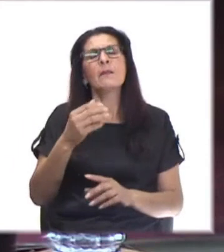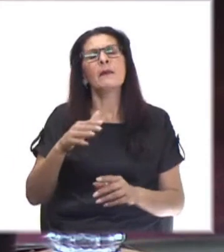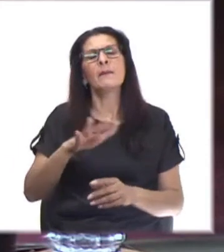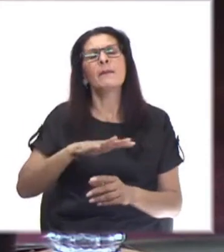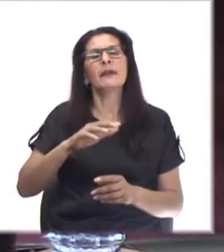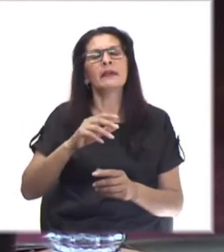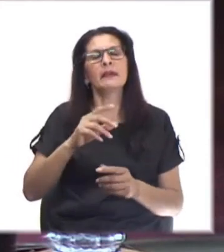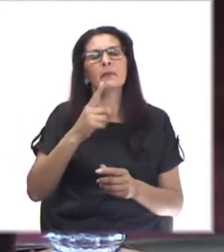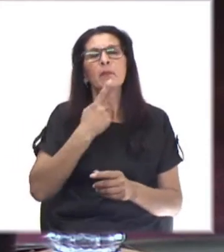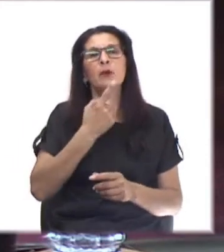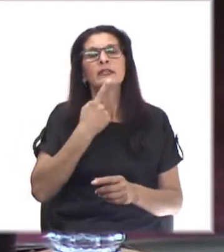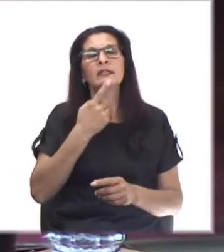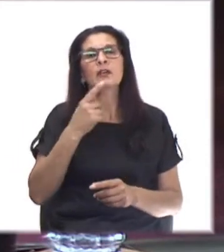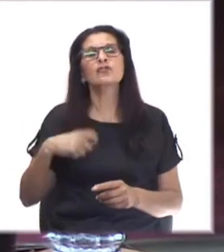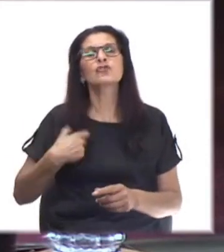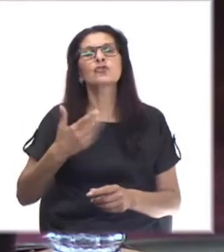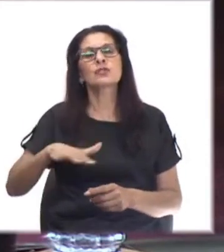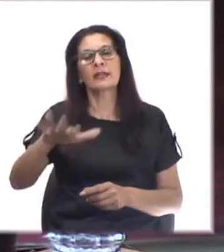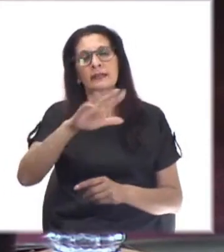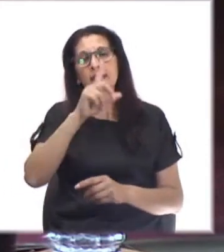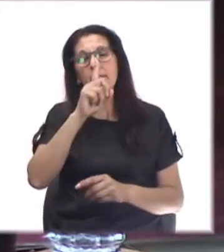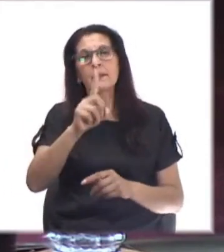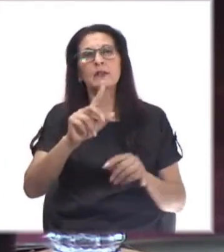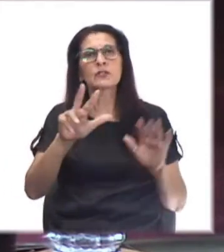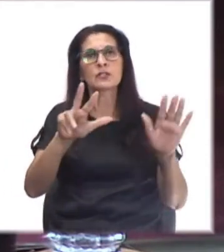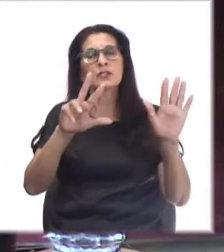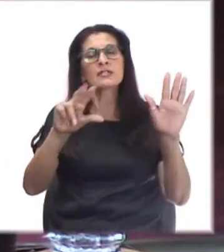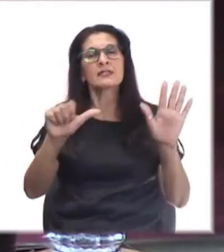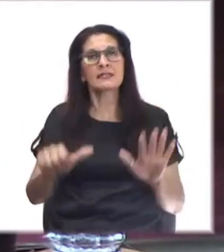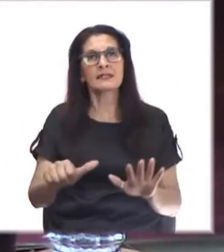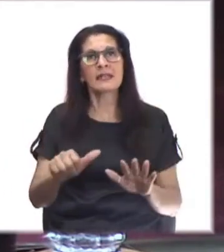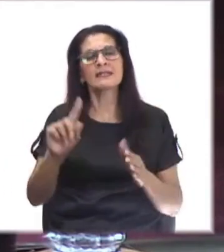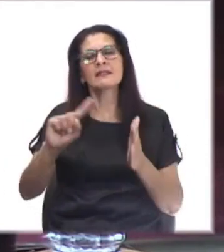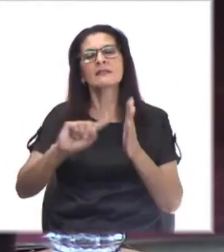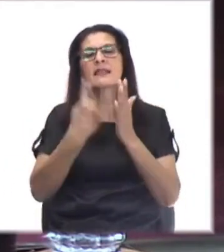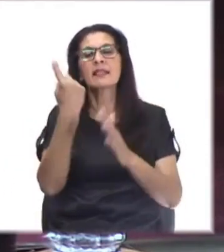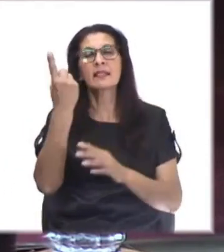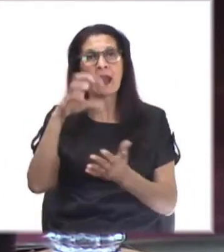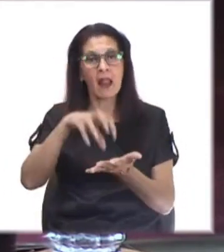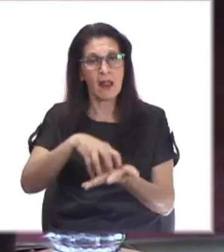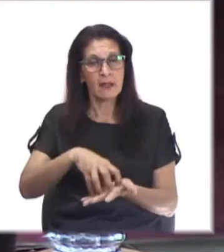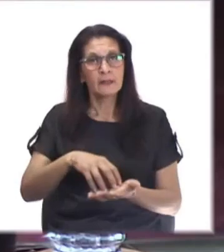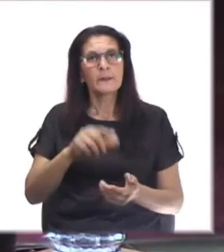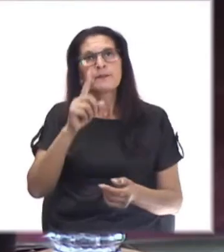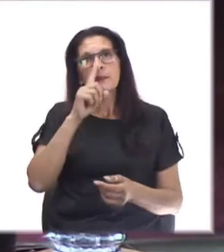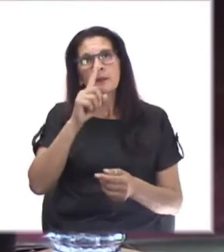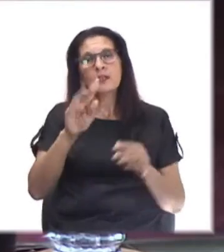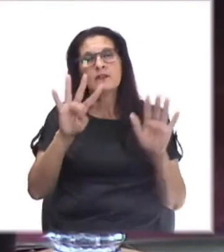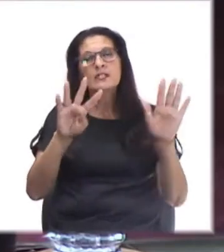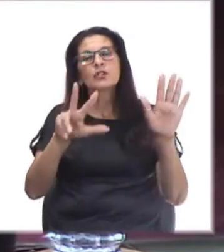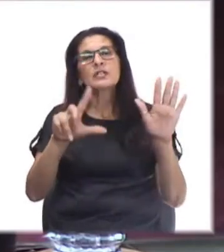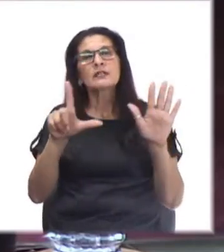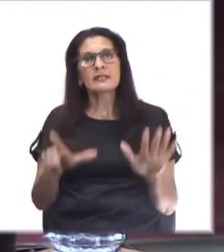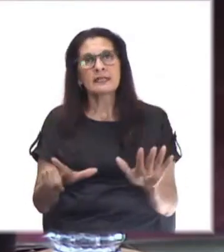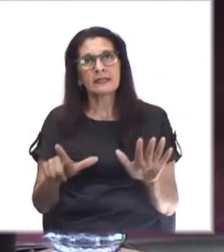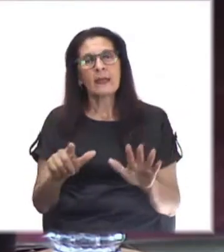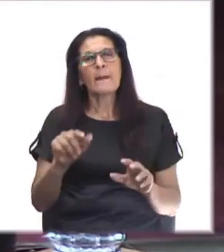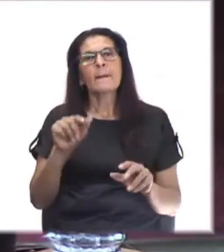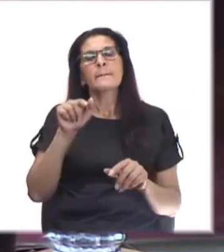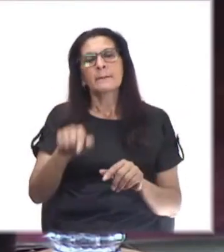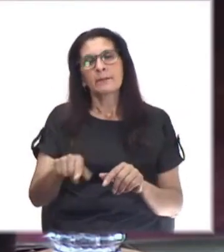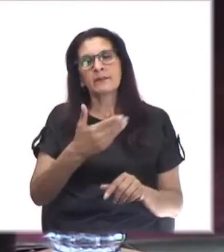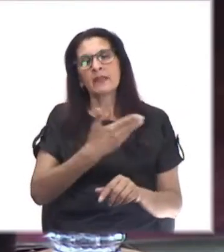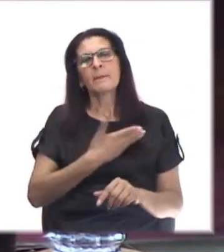proscripto. En 1986 pasa a integrar su comité central y en 1987 preside la Comisión